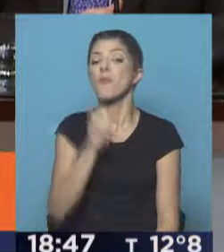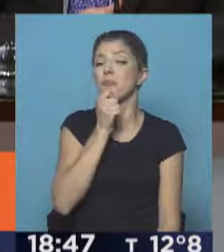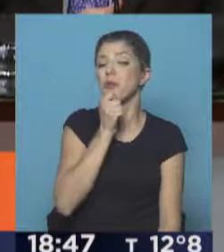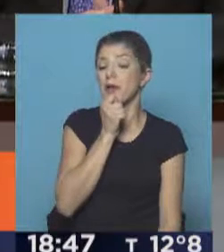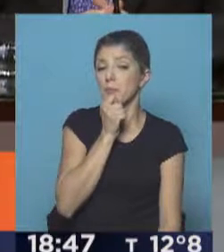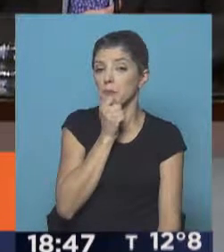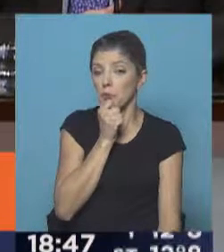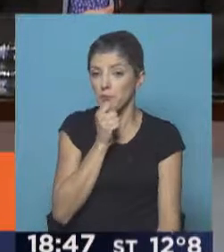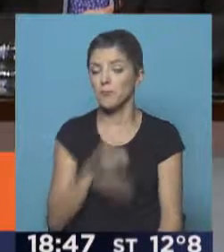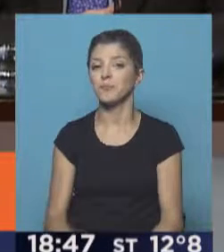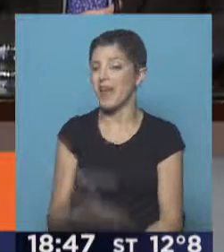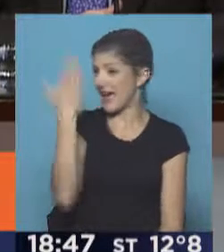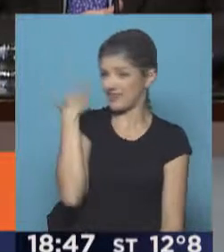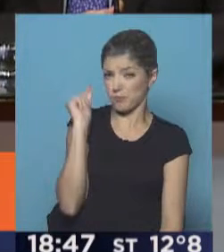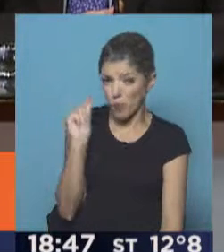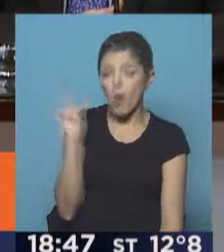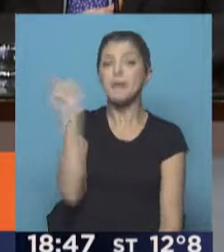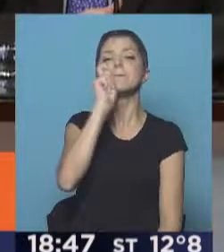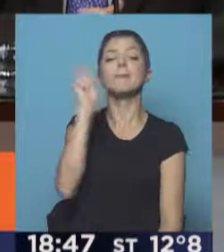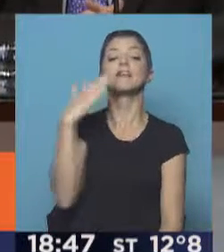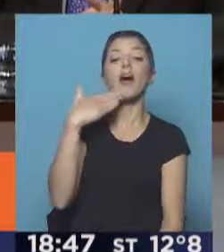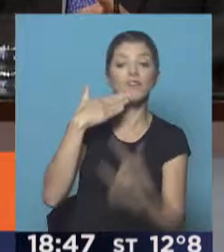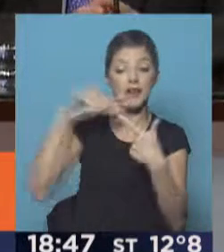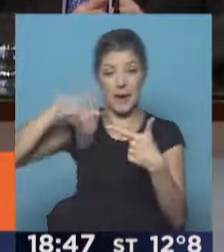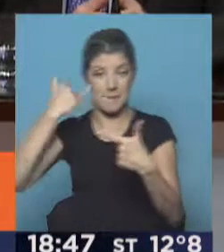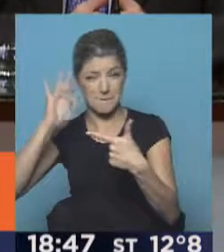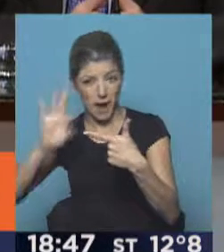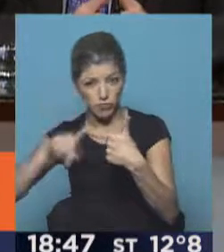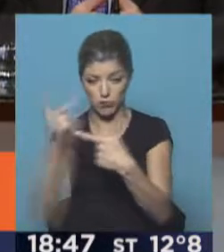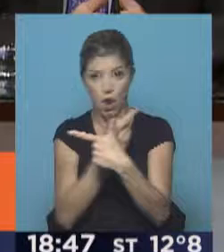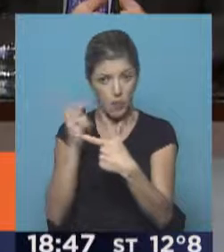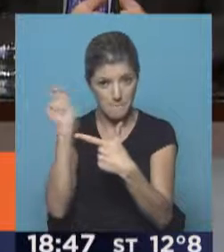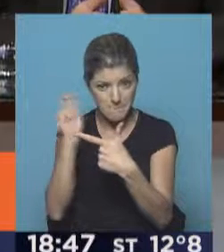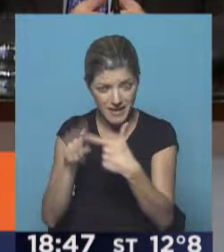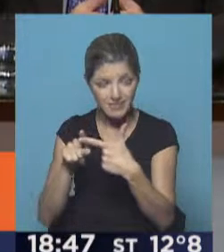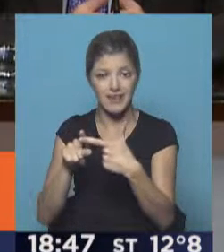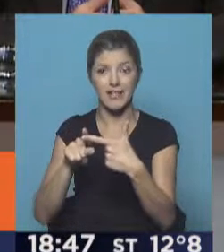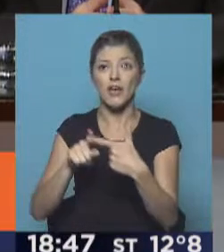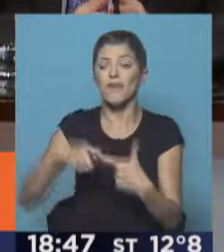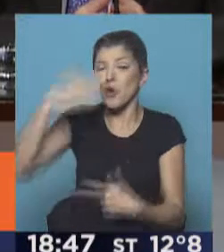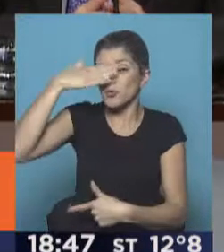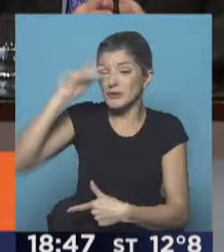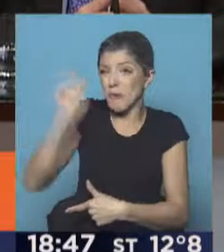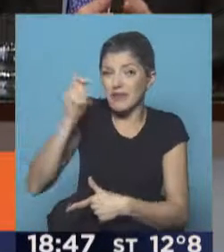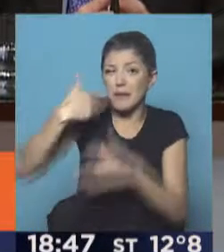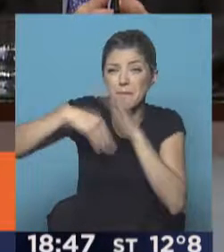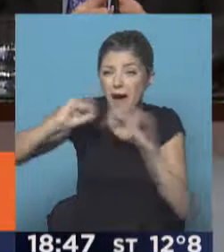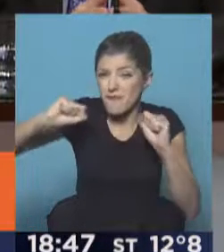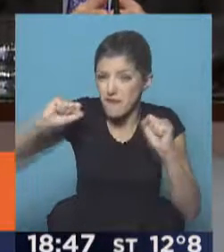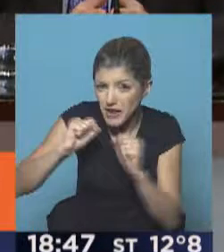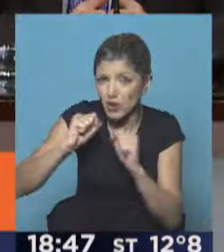vivido en los meses de abril y mayo, el bimestre más frío de los últimos 60 años en ese